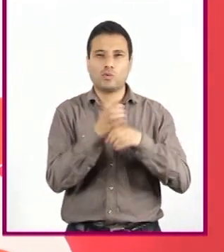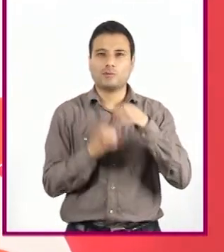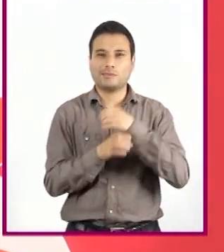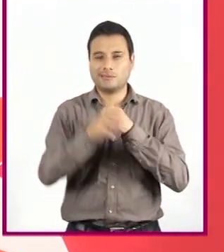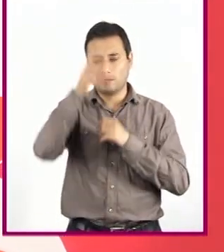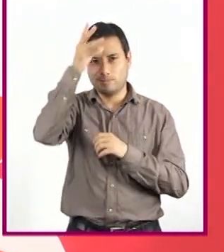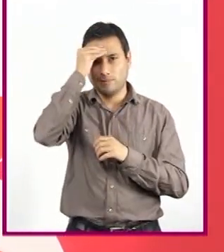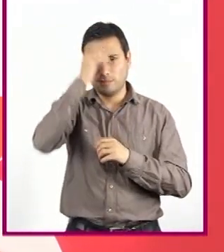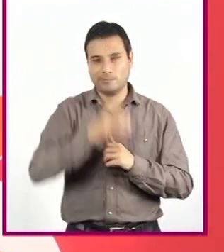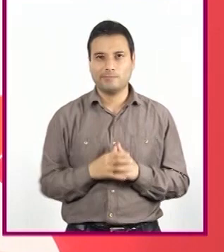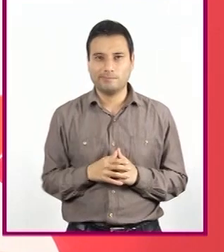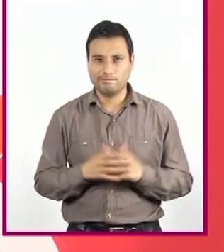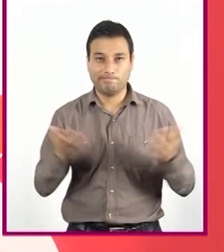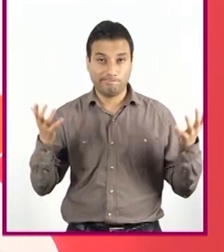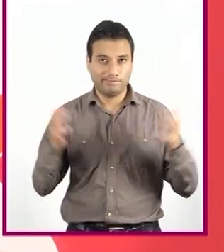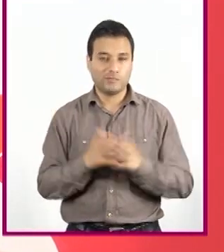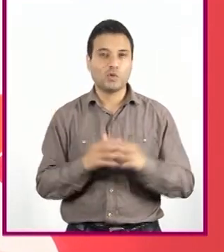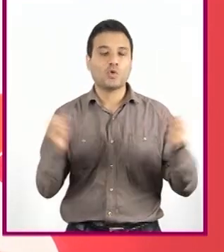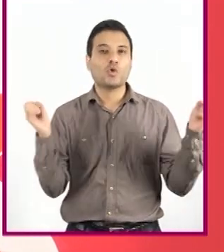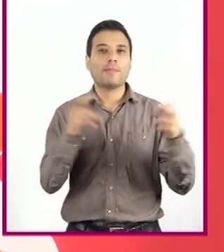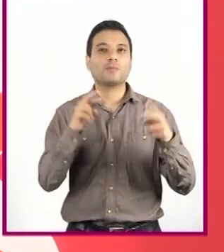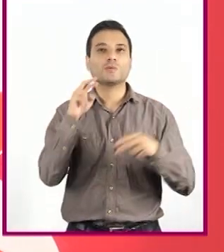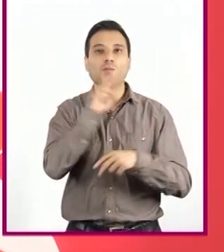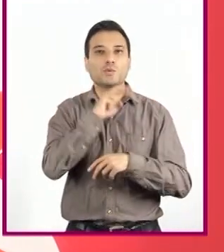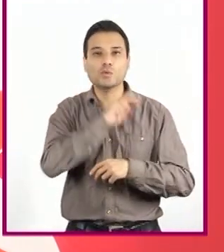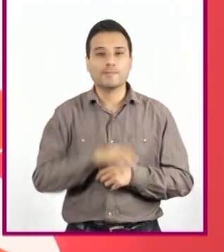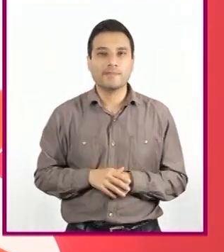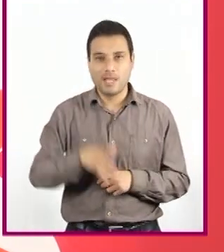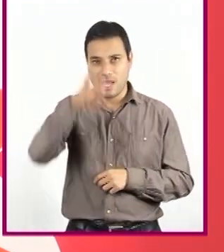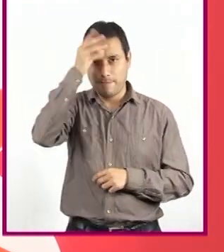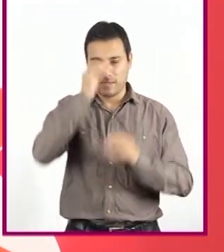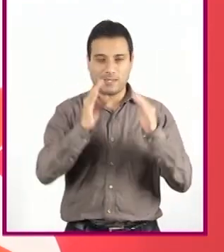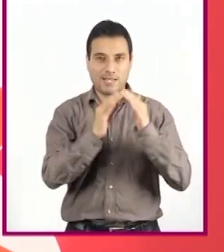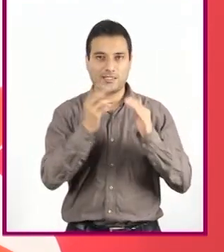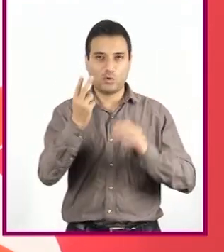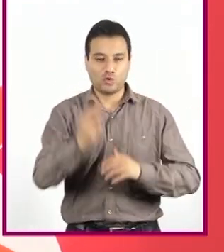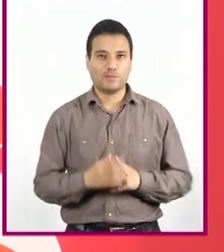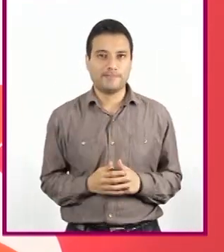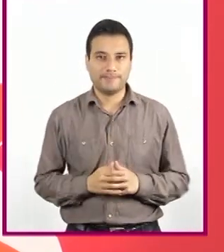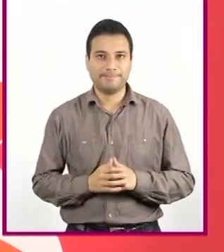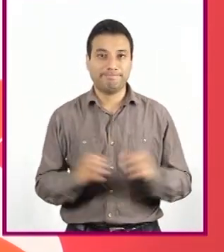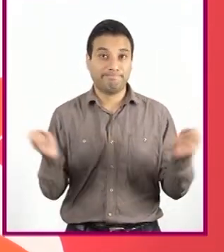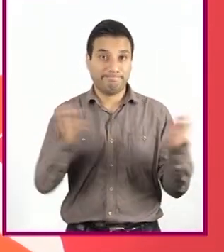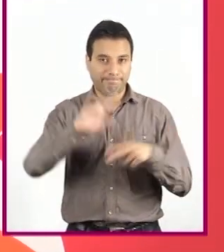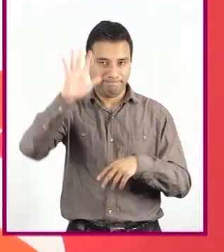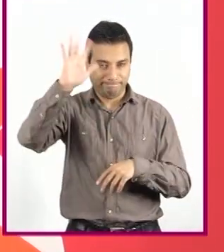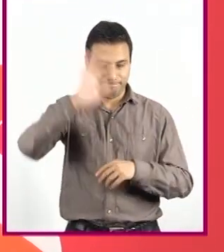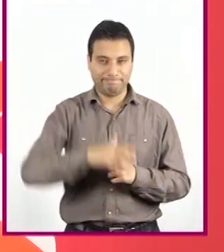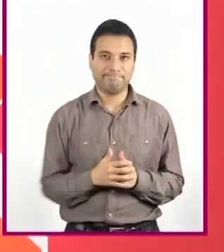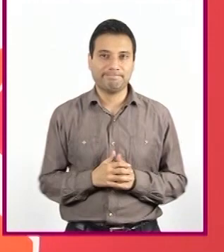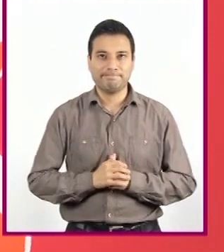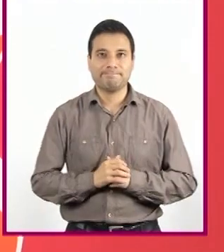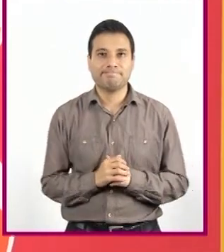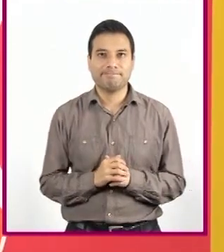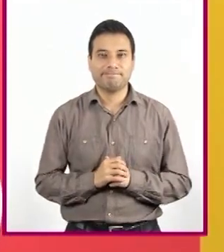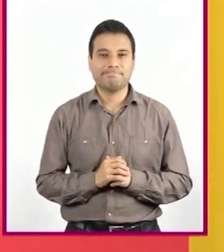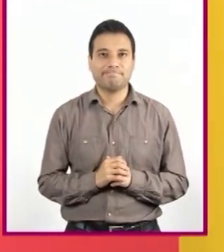descubrir. Así que nos vemos pronto aquí en Aprende en Casa 2. ¡Hasta la próxima!